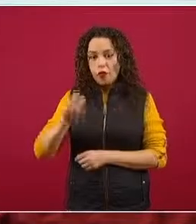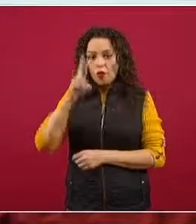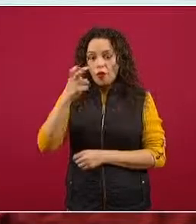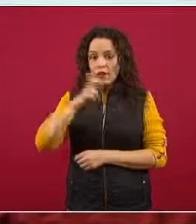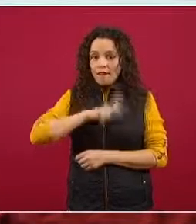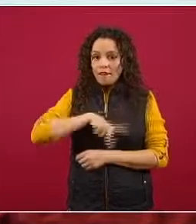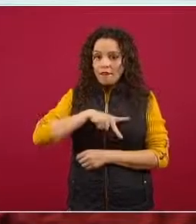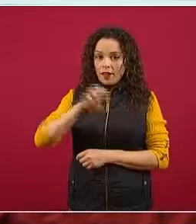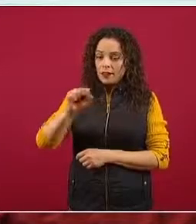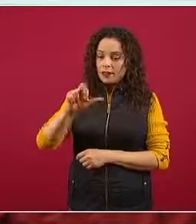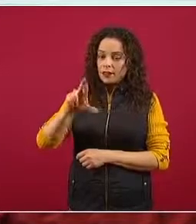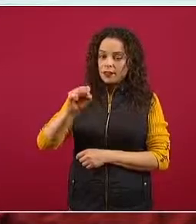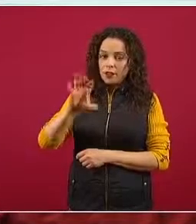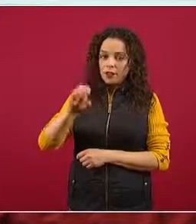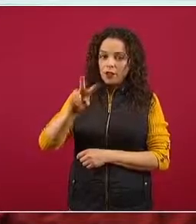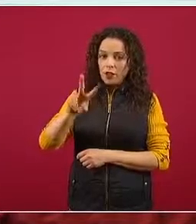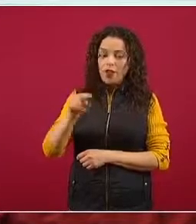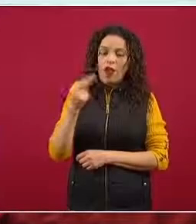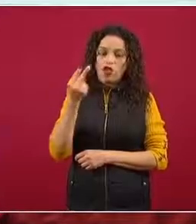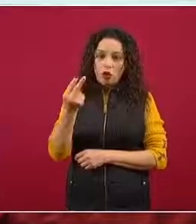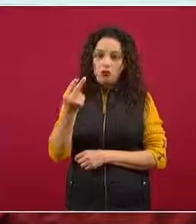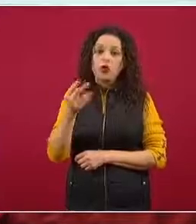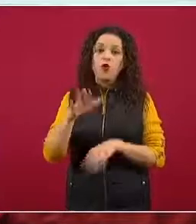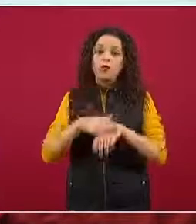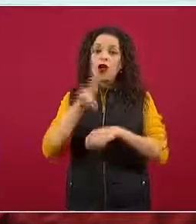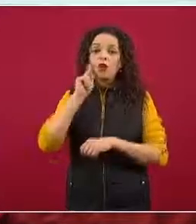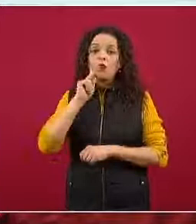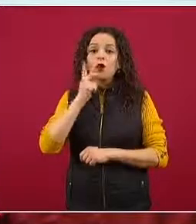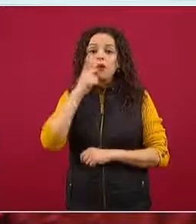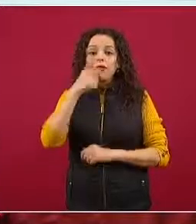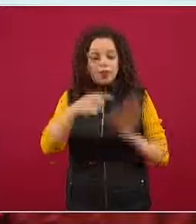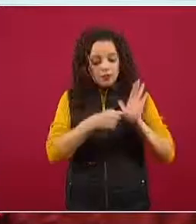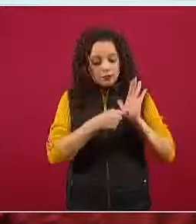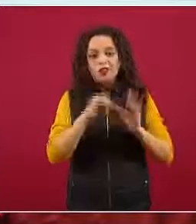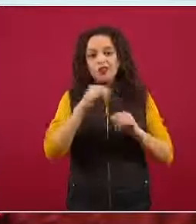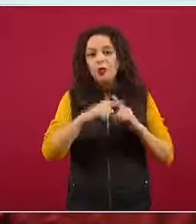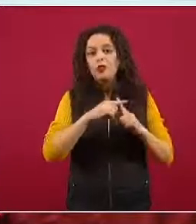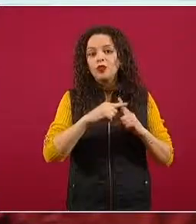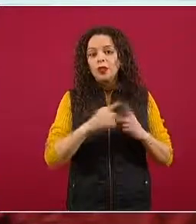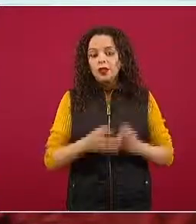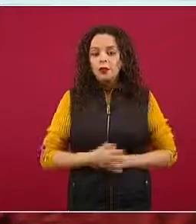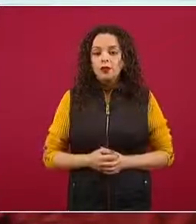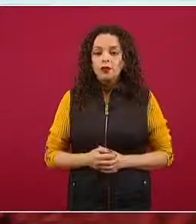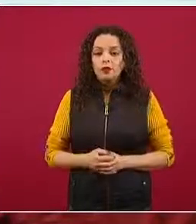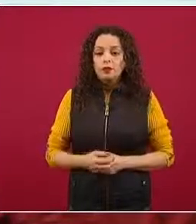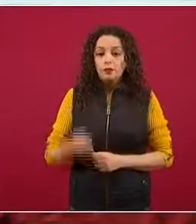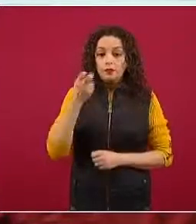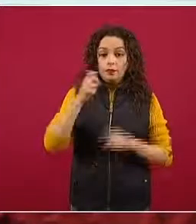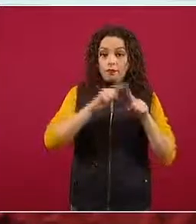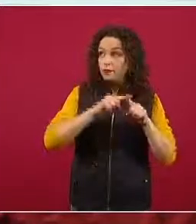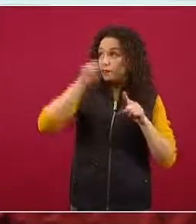resultado positivo. Esta es la otra curva epidémica, la de los casos estimados, que se estima en